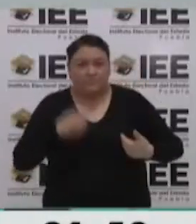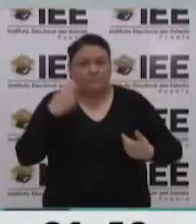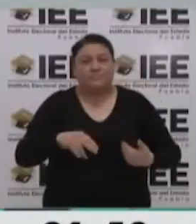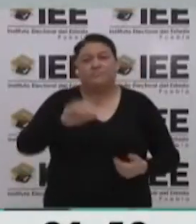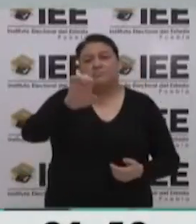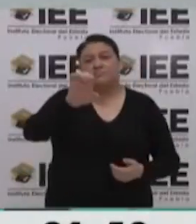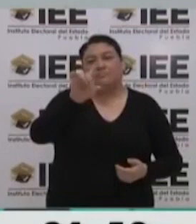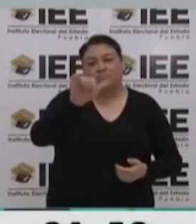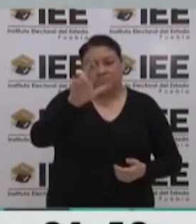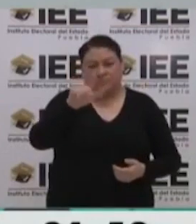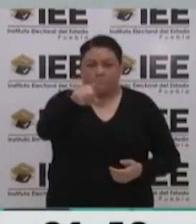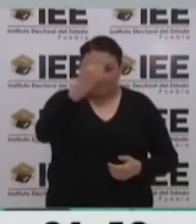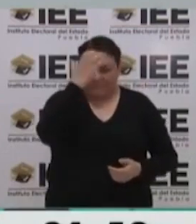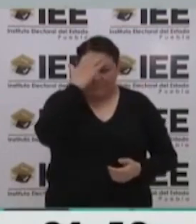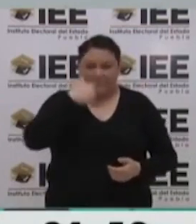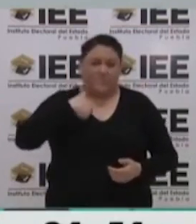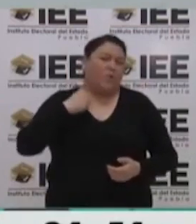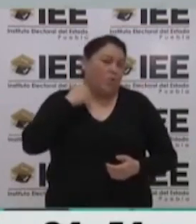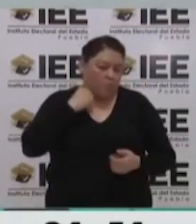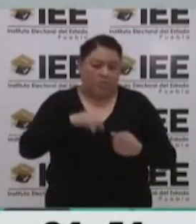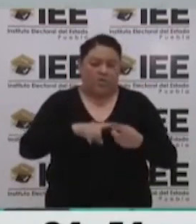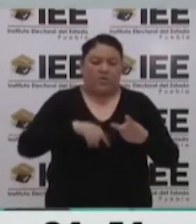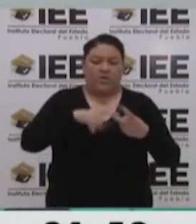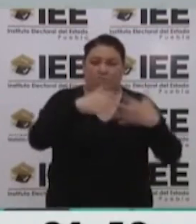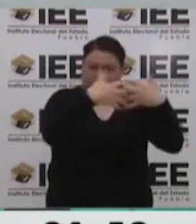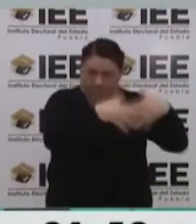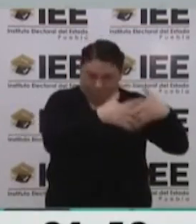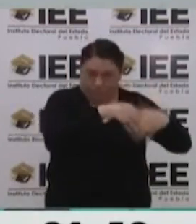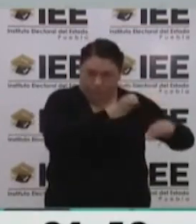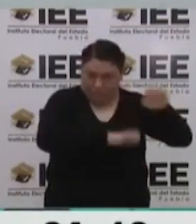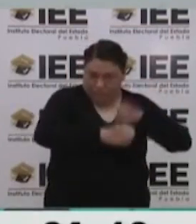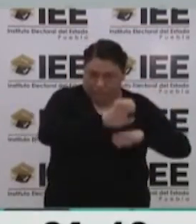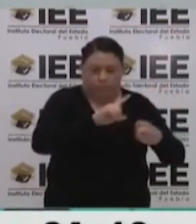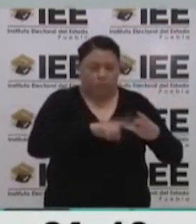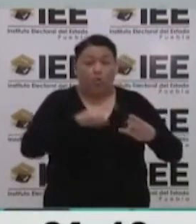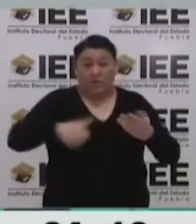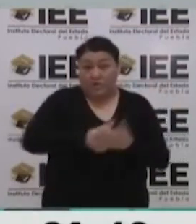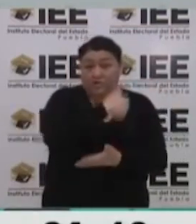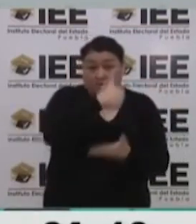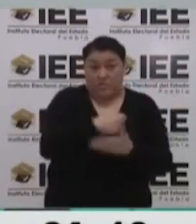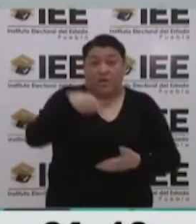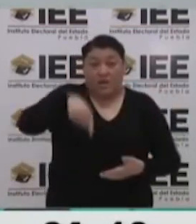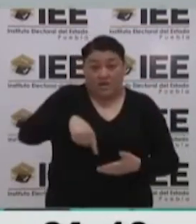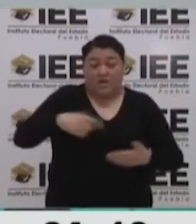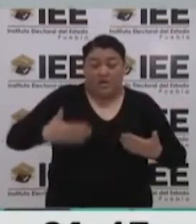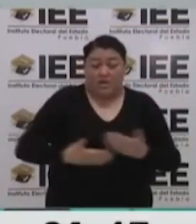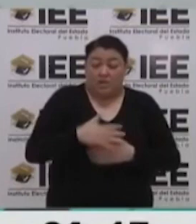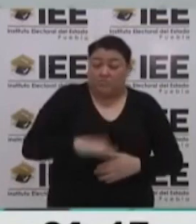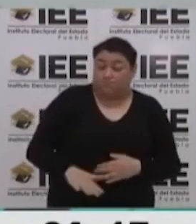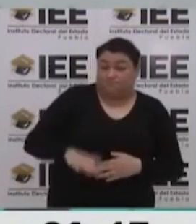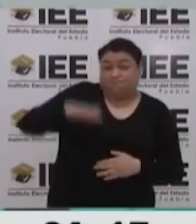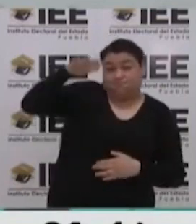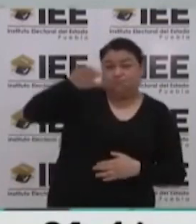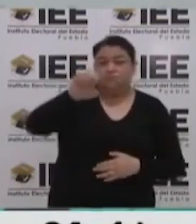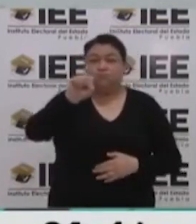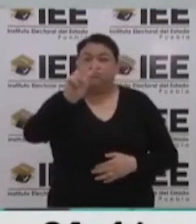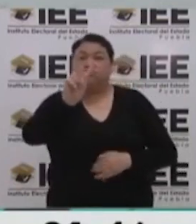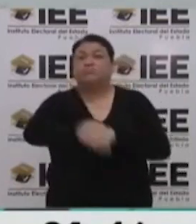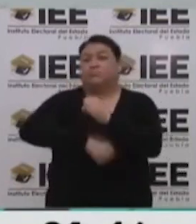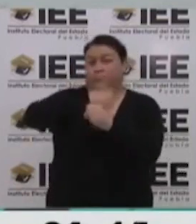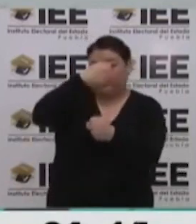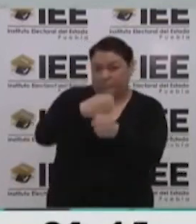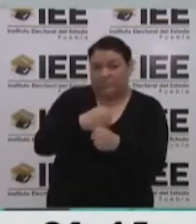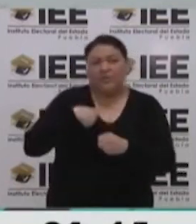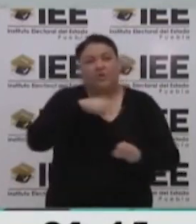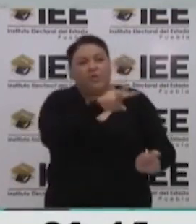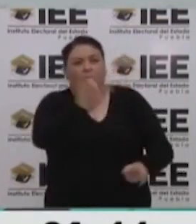empresario inversionista de esta ciudad tengo 62 años de vivir en ella la he visto crecer le he visto cambiar